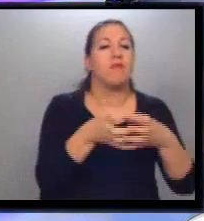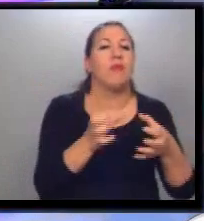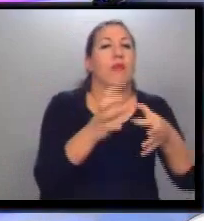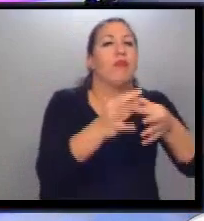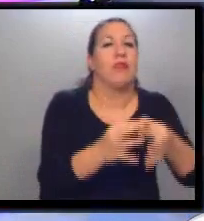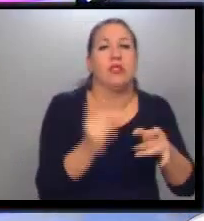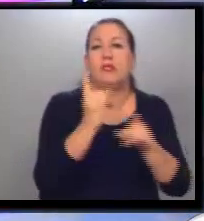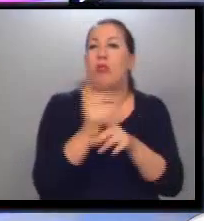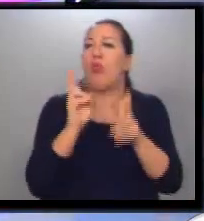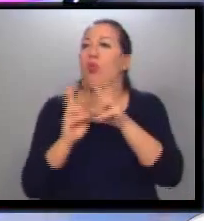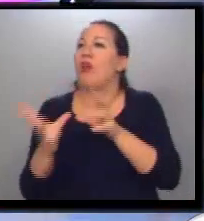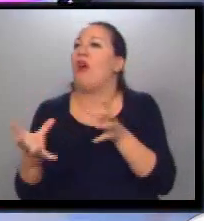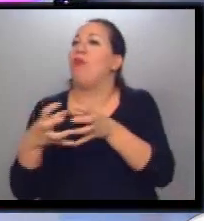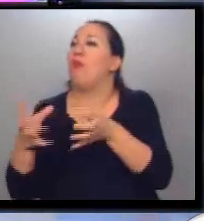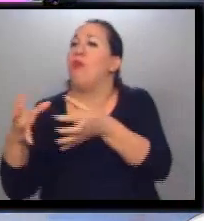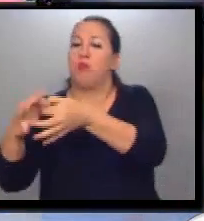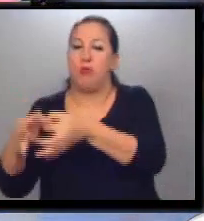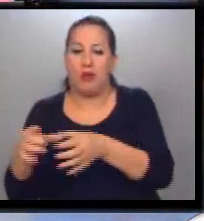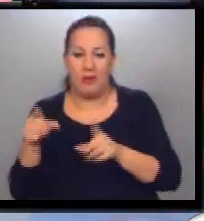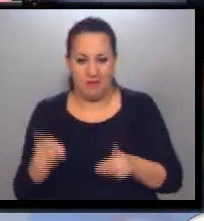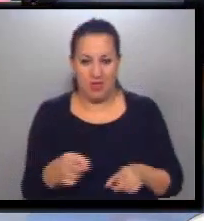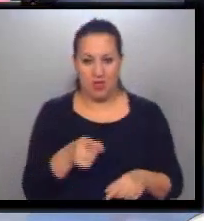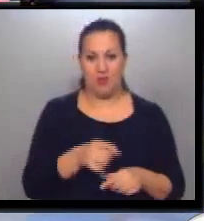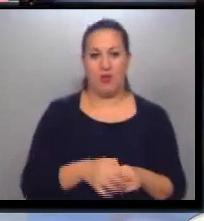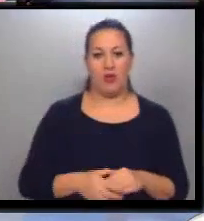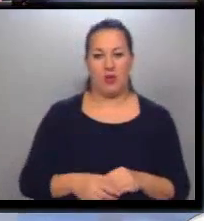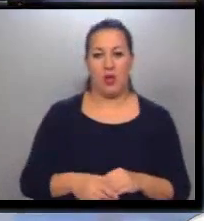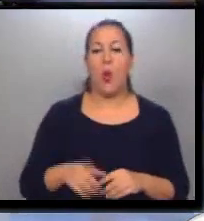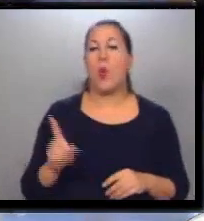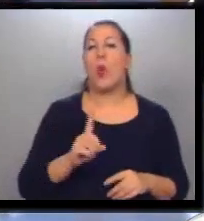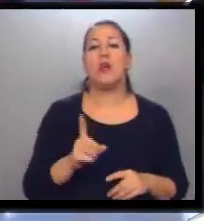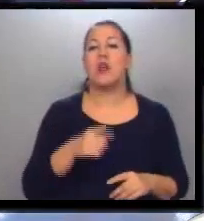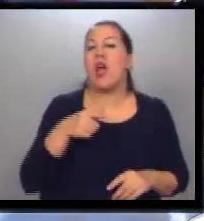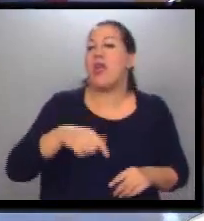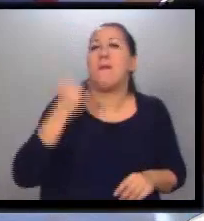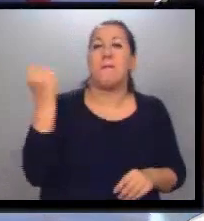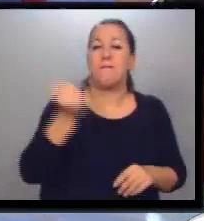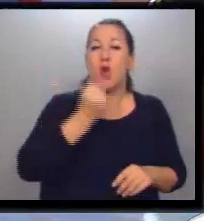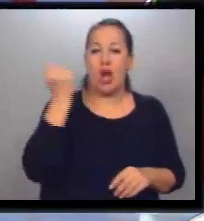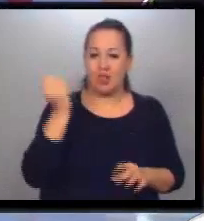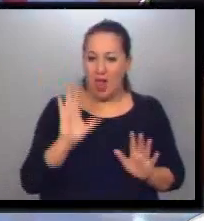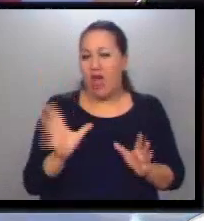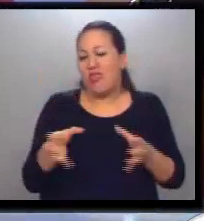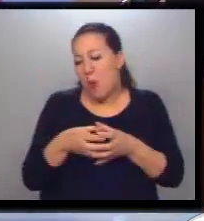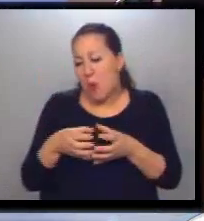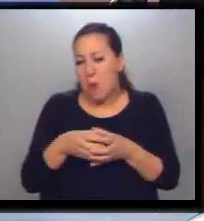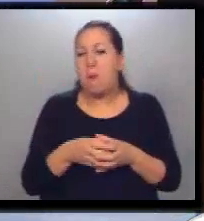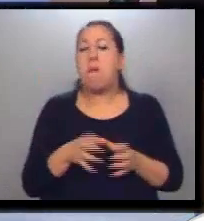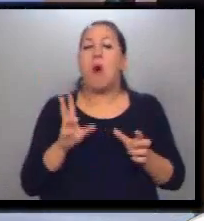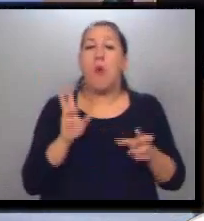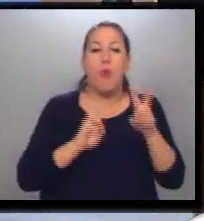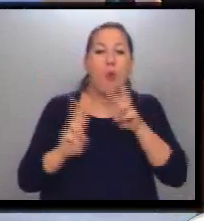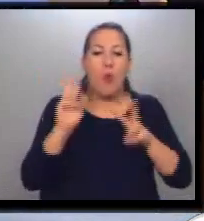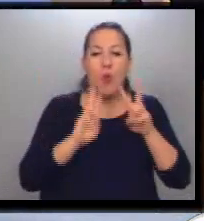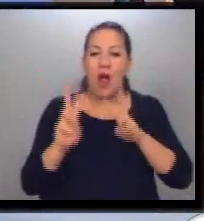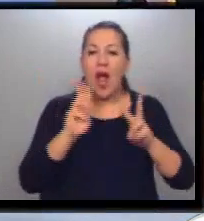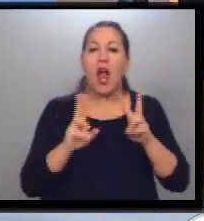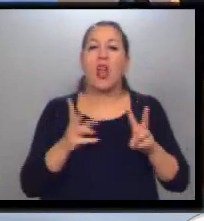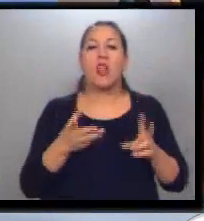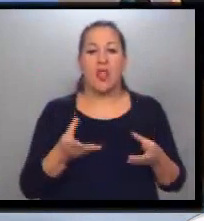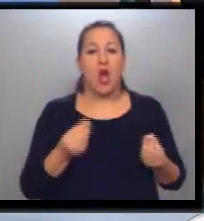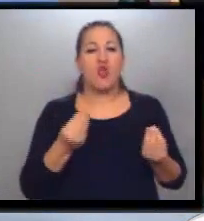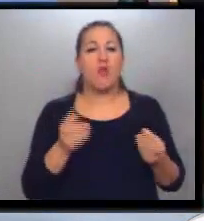partido del Movimiento Democrático Brasileño. No de los más importantes, un partido más o menos chico, pero que va buscando dónde conseguir poder. Va buscando